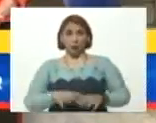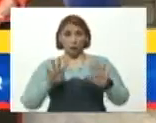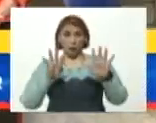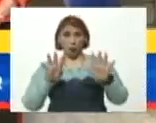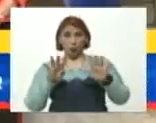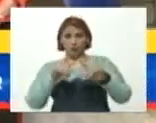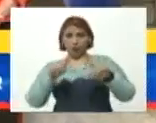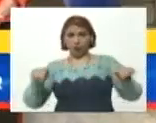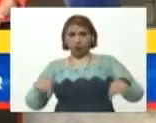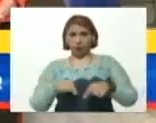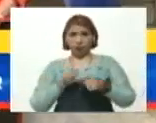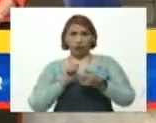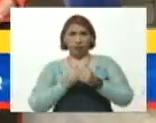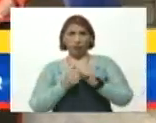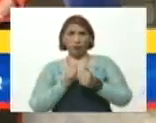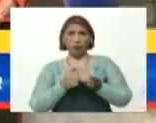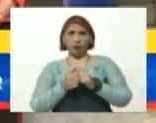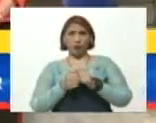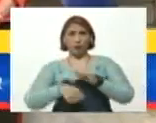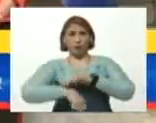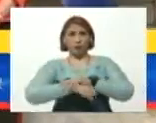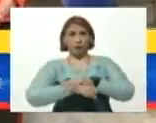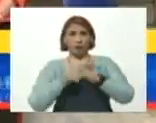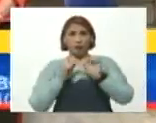9 estadios de fútbol que quedaron como patrimonio en el país.